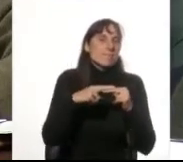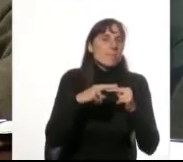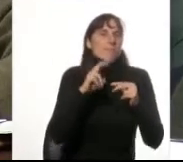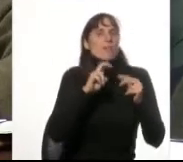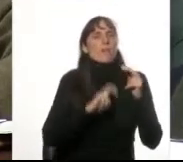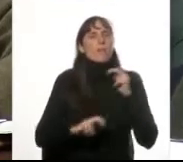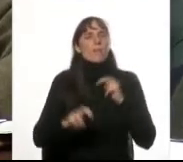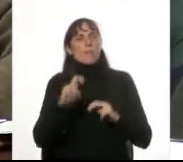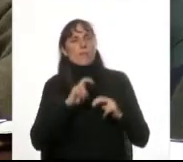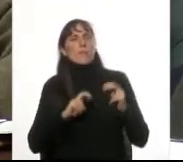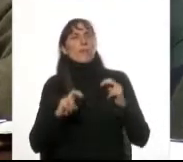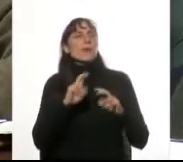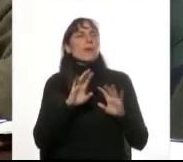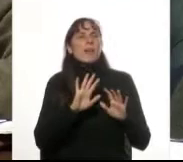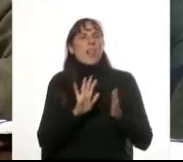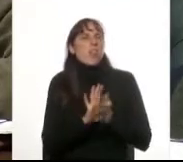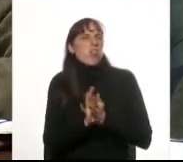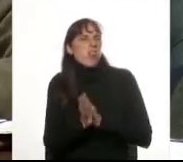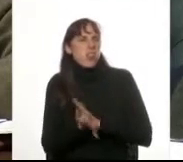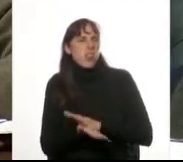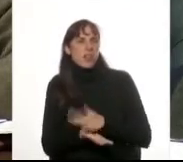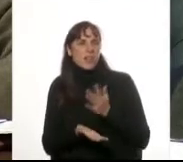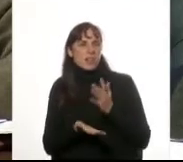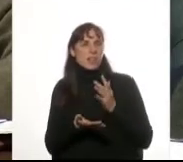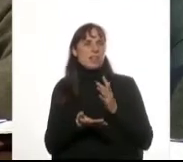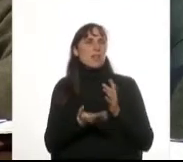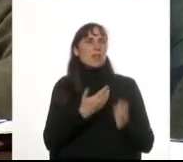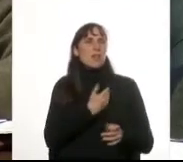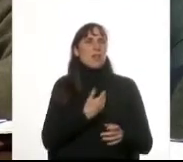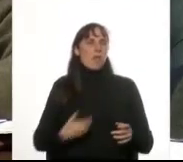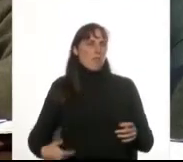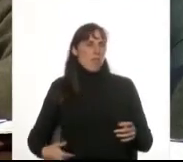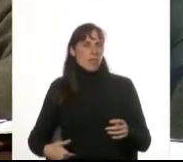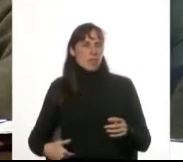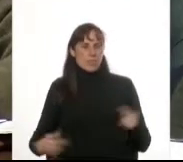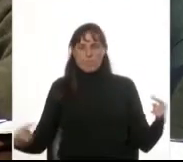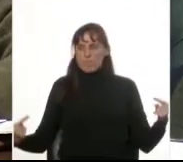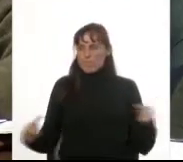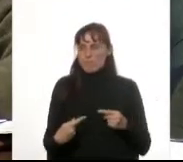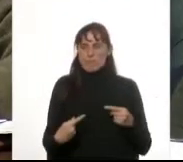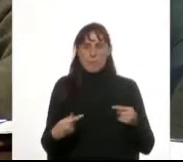tratando de horadar la confianza en los gobiernos de signos adversos,